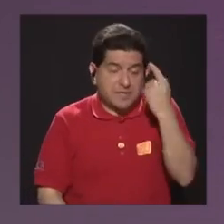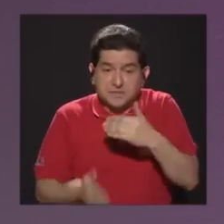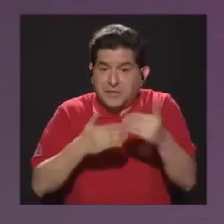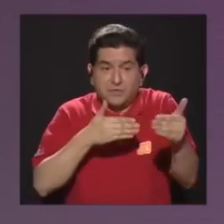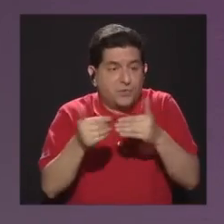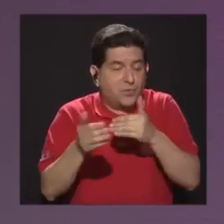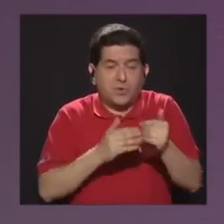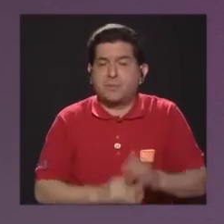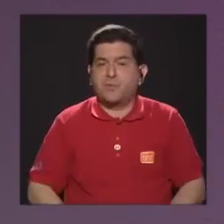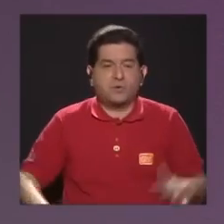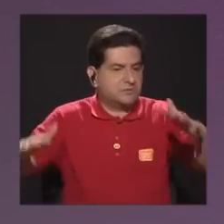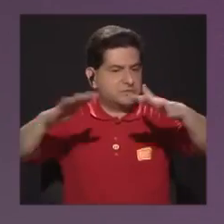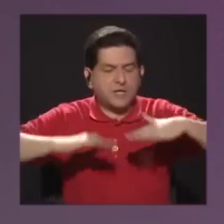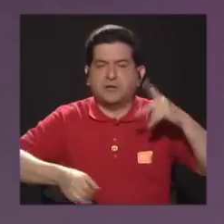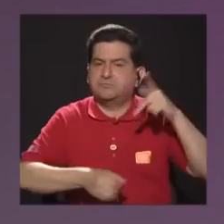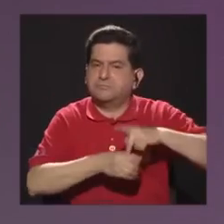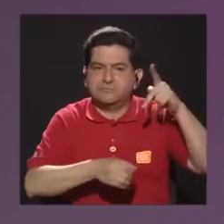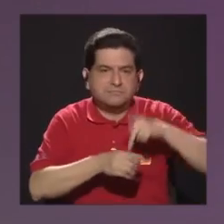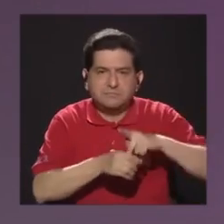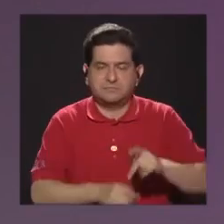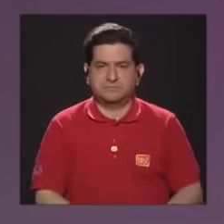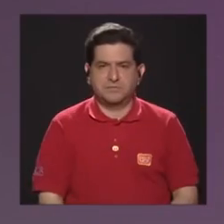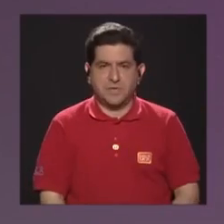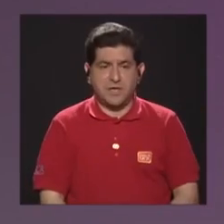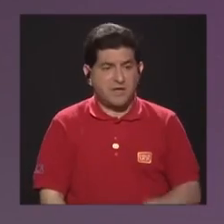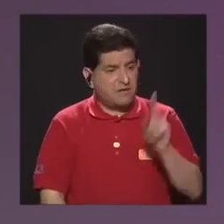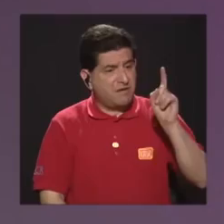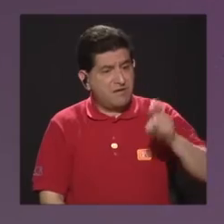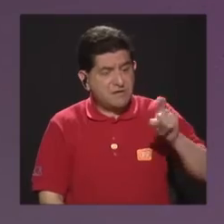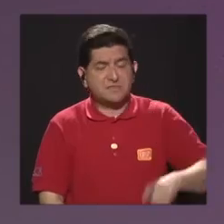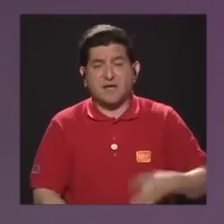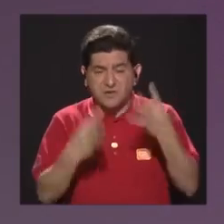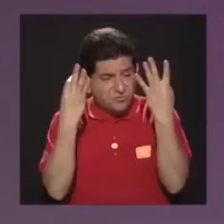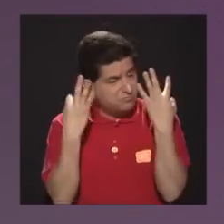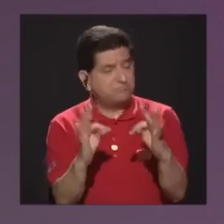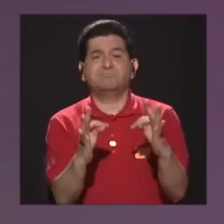nosotros queramos hacer. Y creo que debemos arriesgarnos.